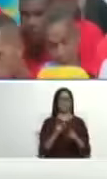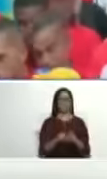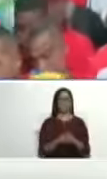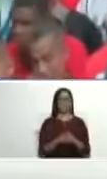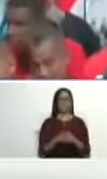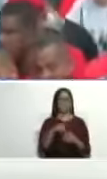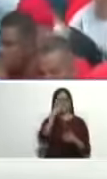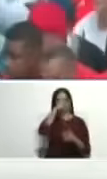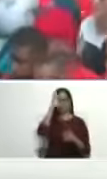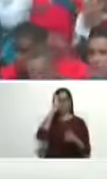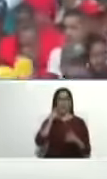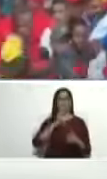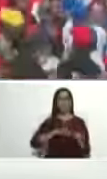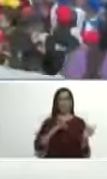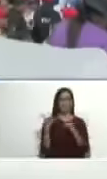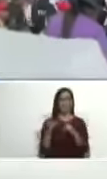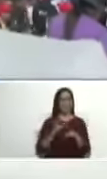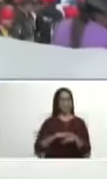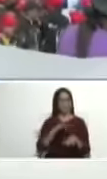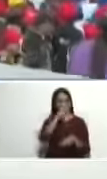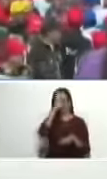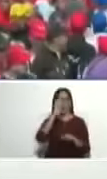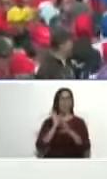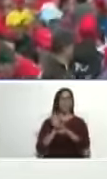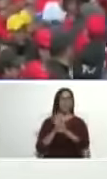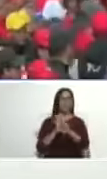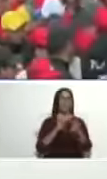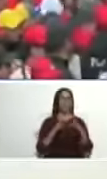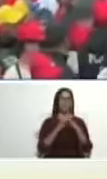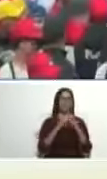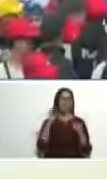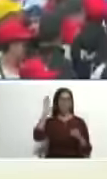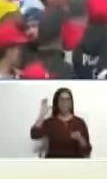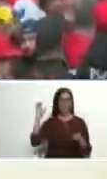Diosdado está entrenado, porque Diosdado se la pasa marchando en todo el país.